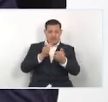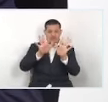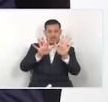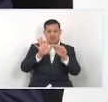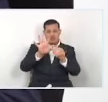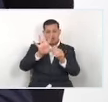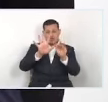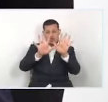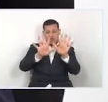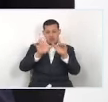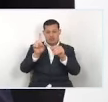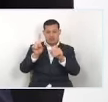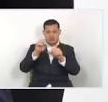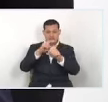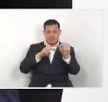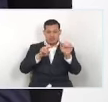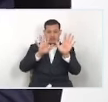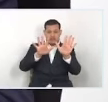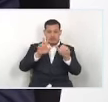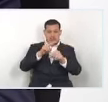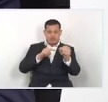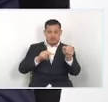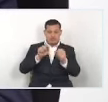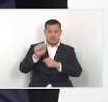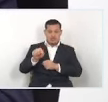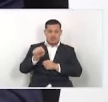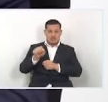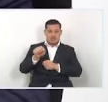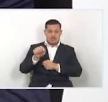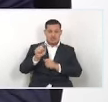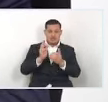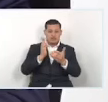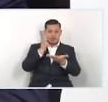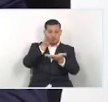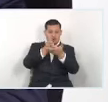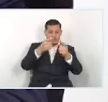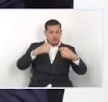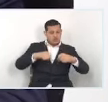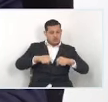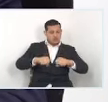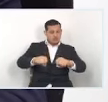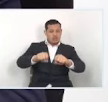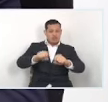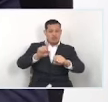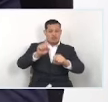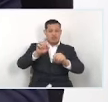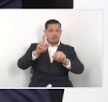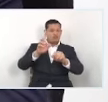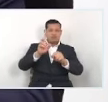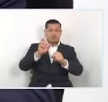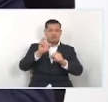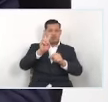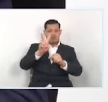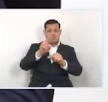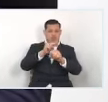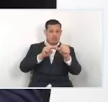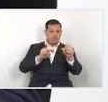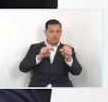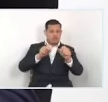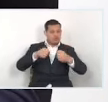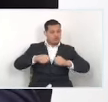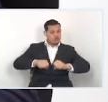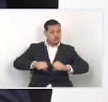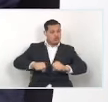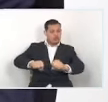y 11 papayas por $10. Eso, si tú vas a un supermercado, una papaya, no te cuesta menos entre $2